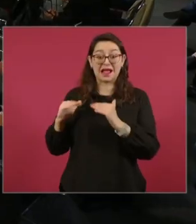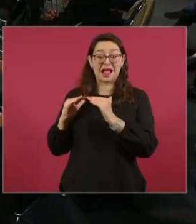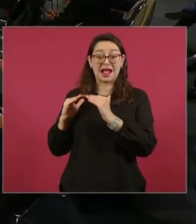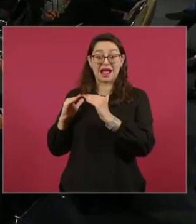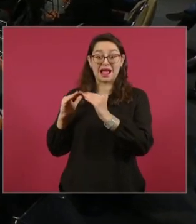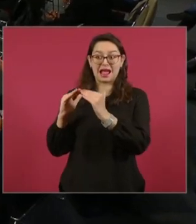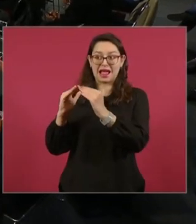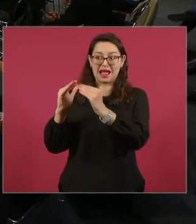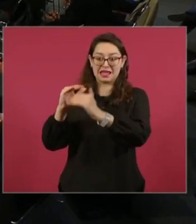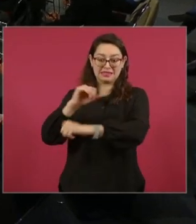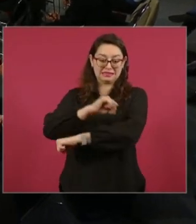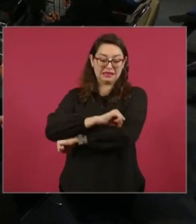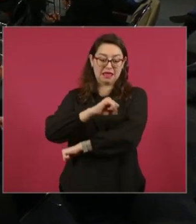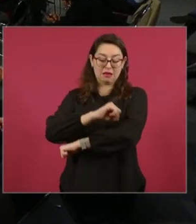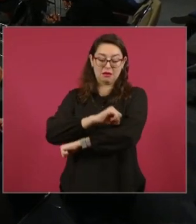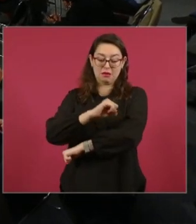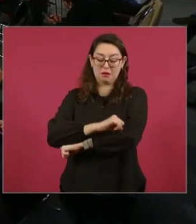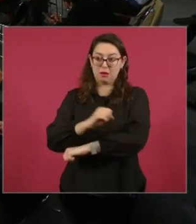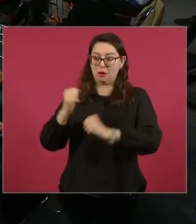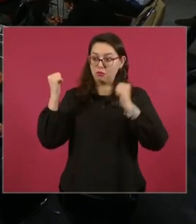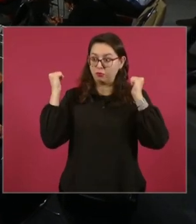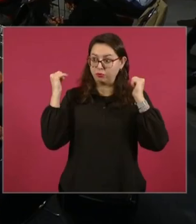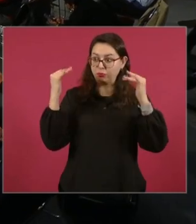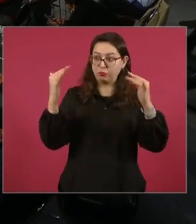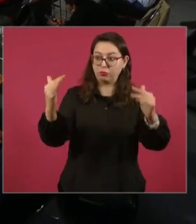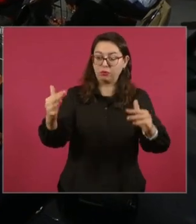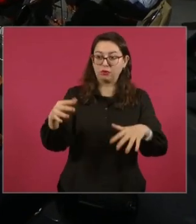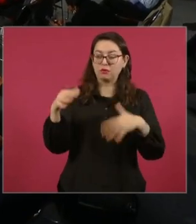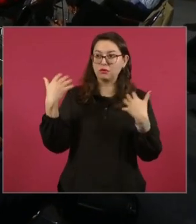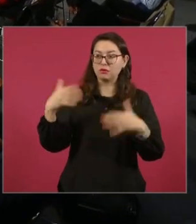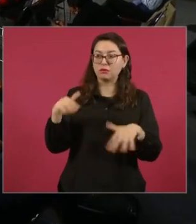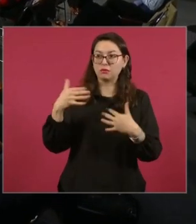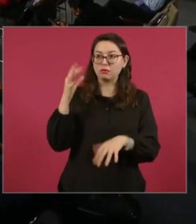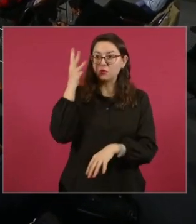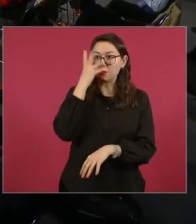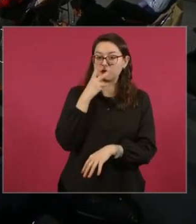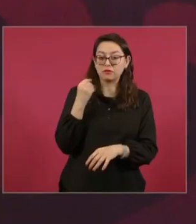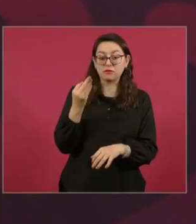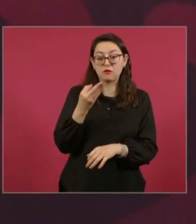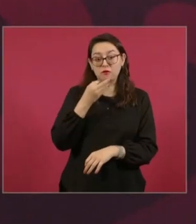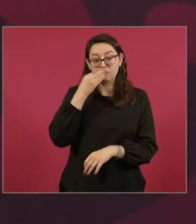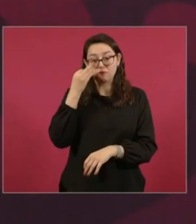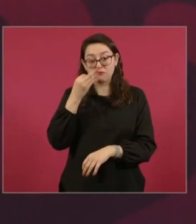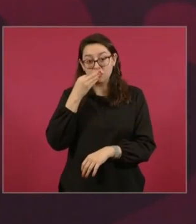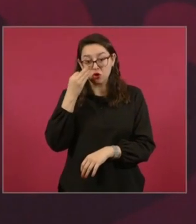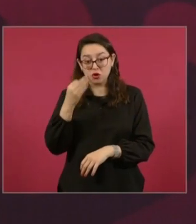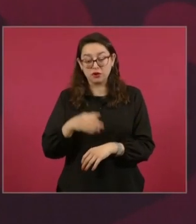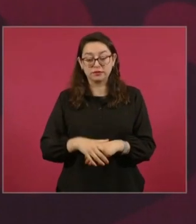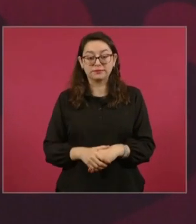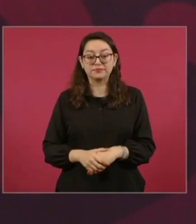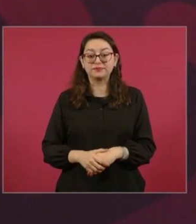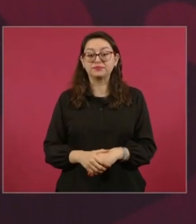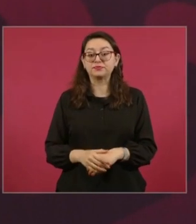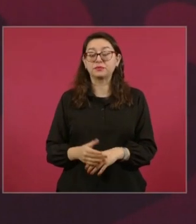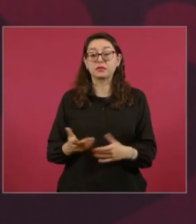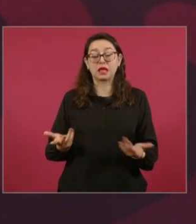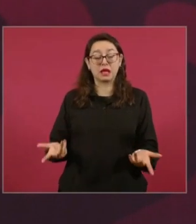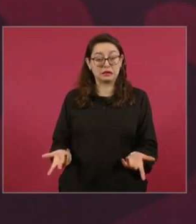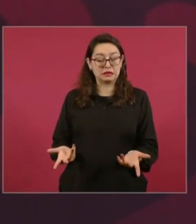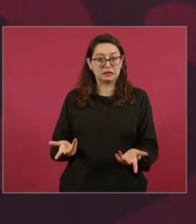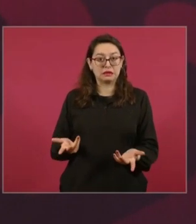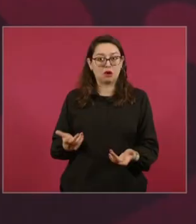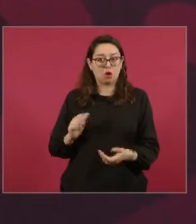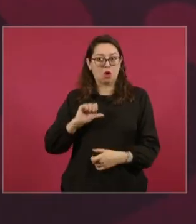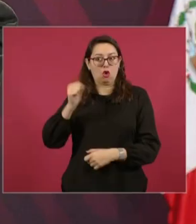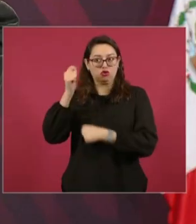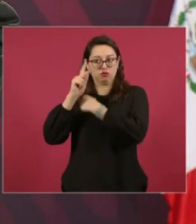conozco mucho, que soy hombre de mundo, no, no. Conozco muy pocos países del mundo, muy pocos.